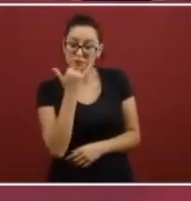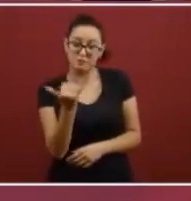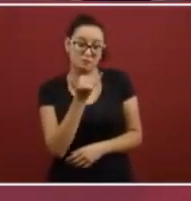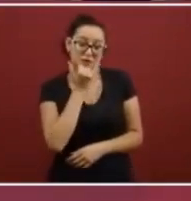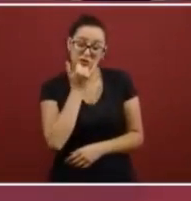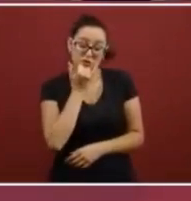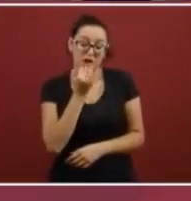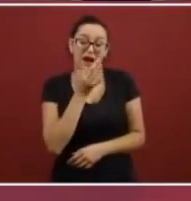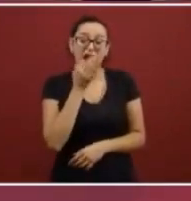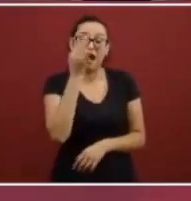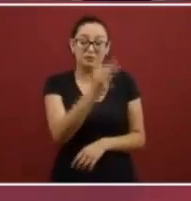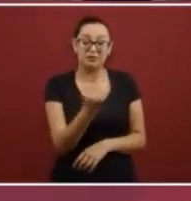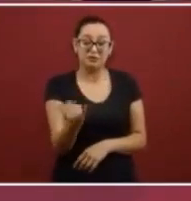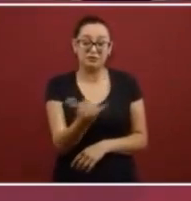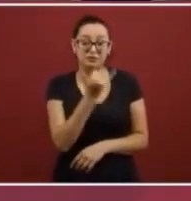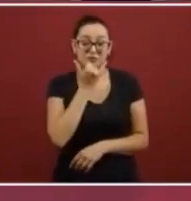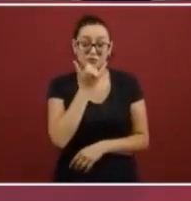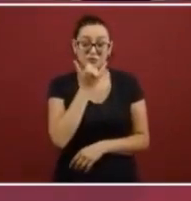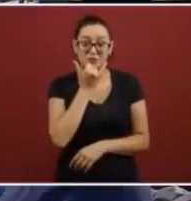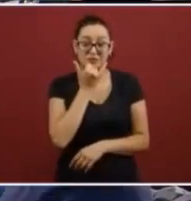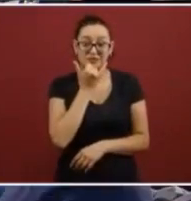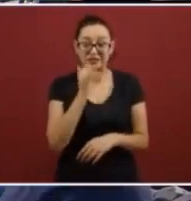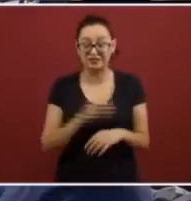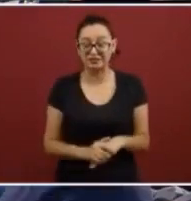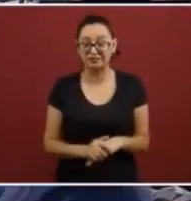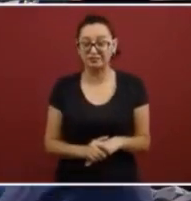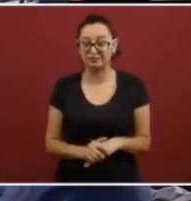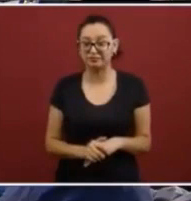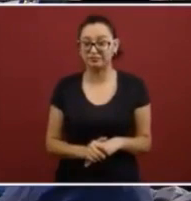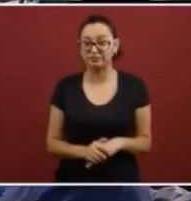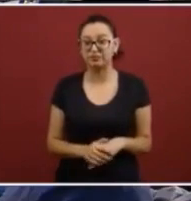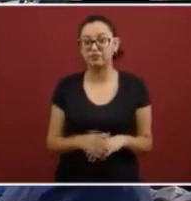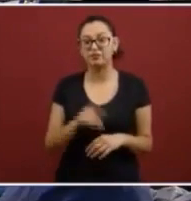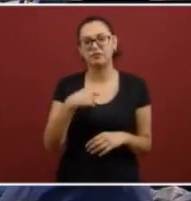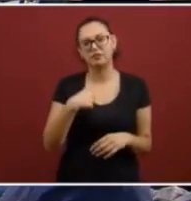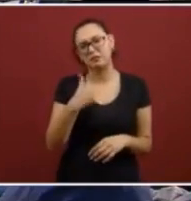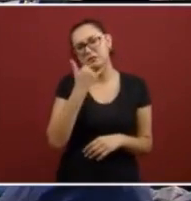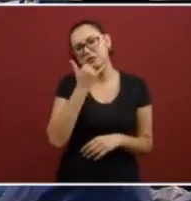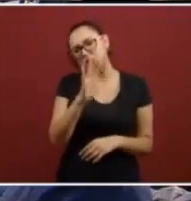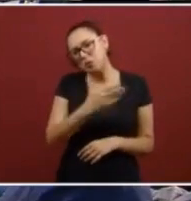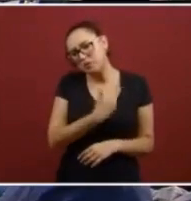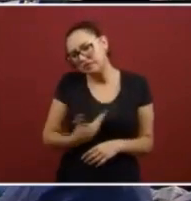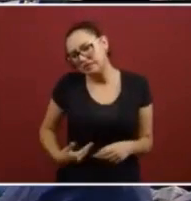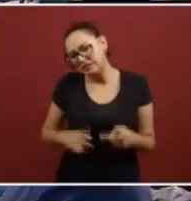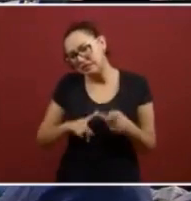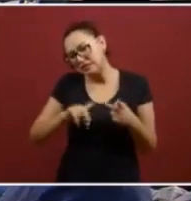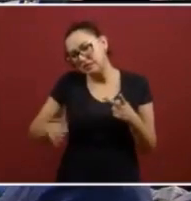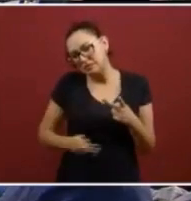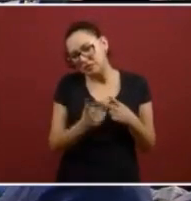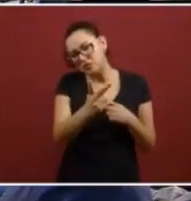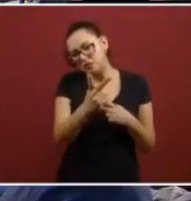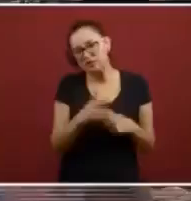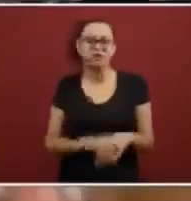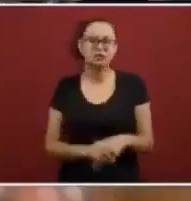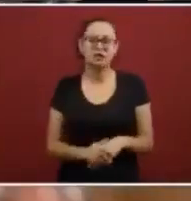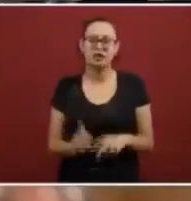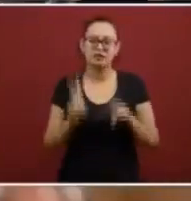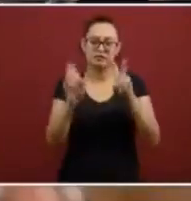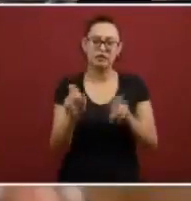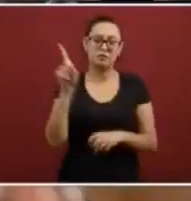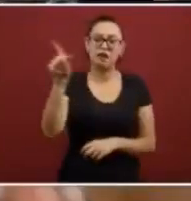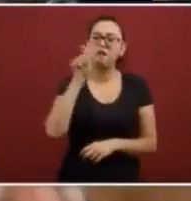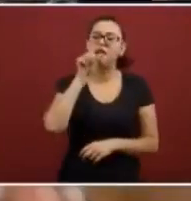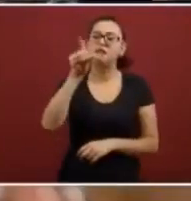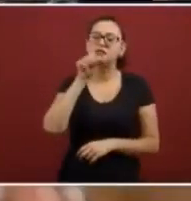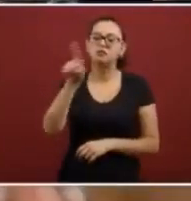anticipado. and Pero va a to let seguir. you know that La it's not going to happen that otra, way. el tema de su delegado en el estado de